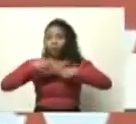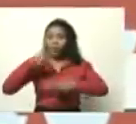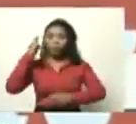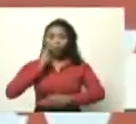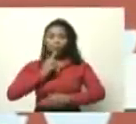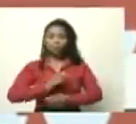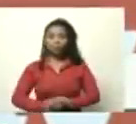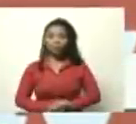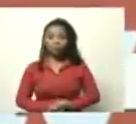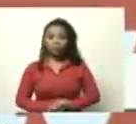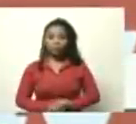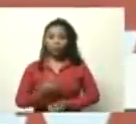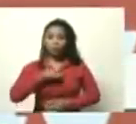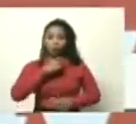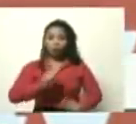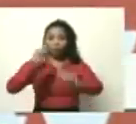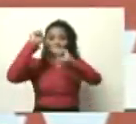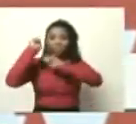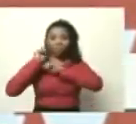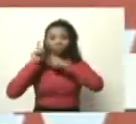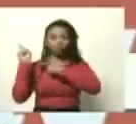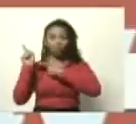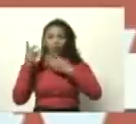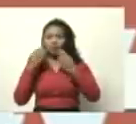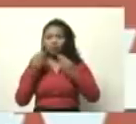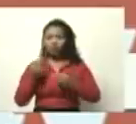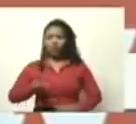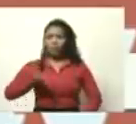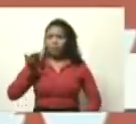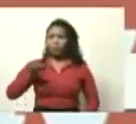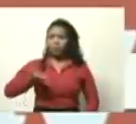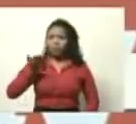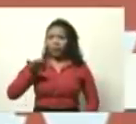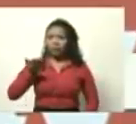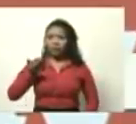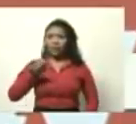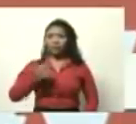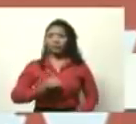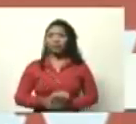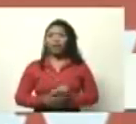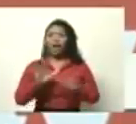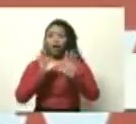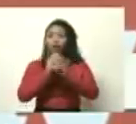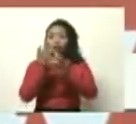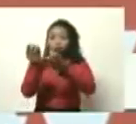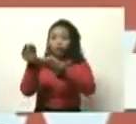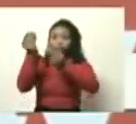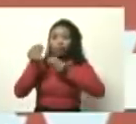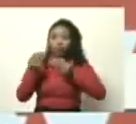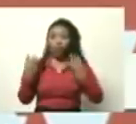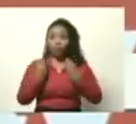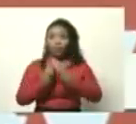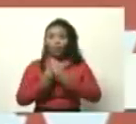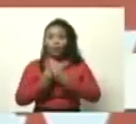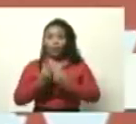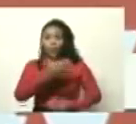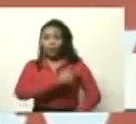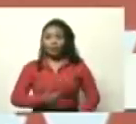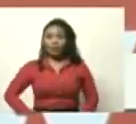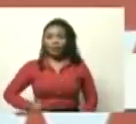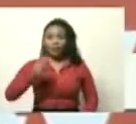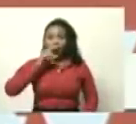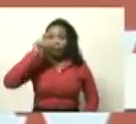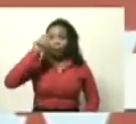bolivariana. Hemos asumido esto con mucho rigor, la confianza que nos ha dado el compañero presidente Nicolás Maduro,